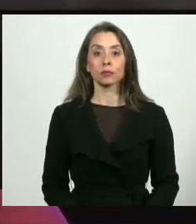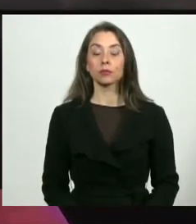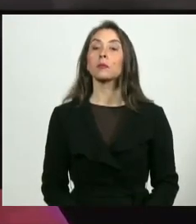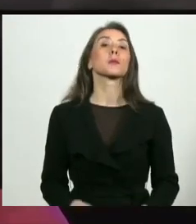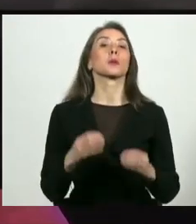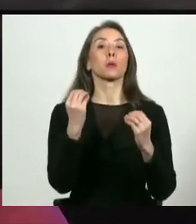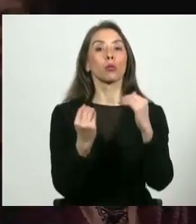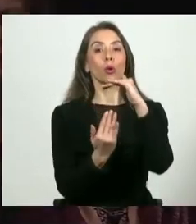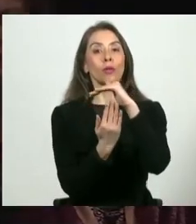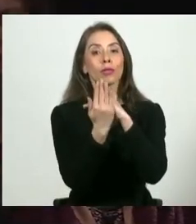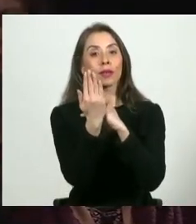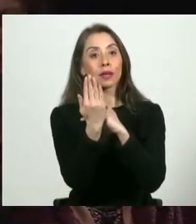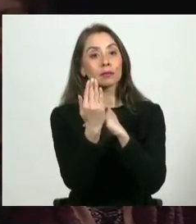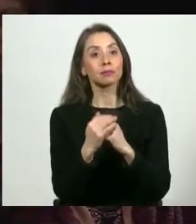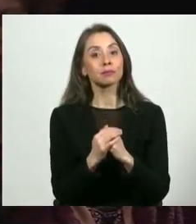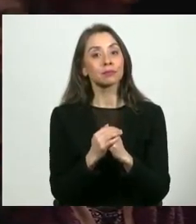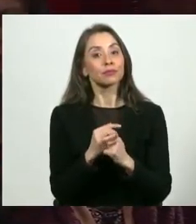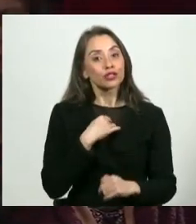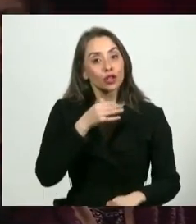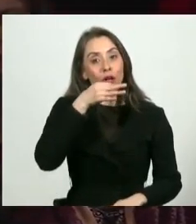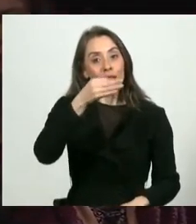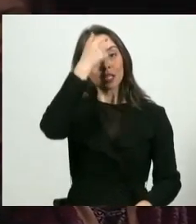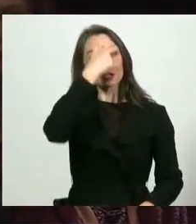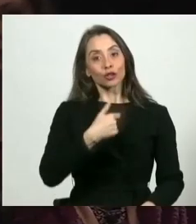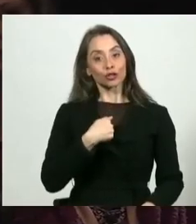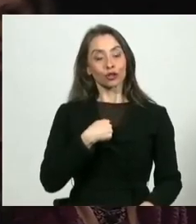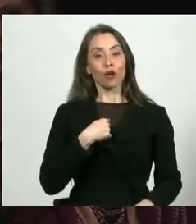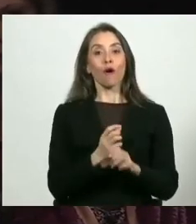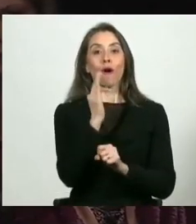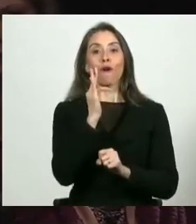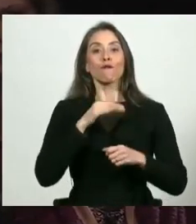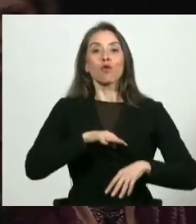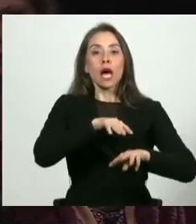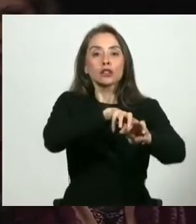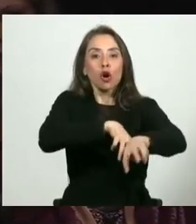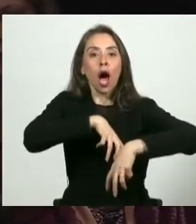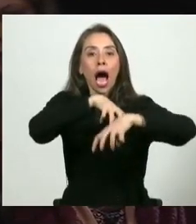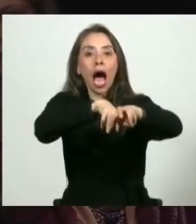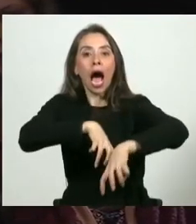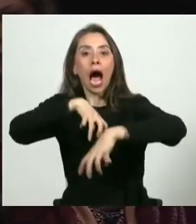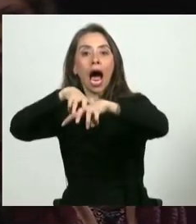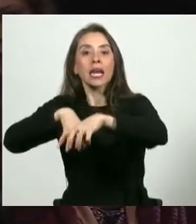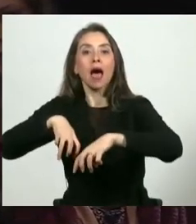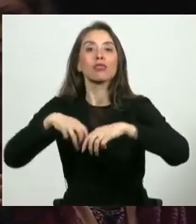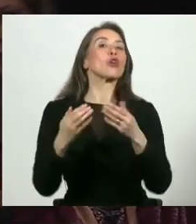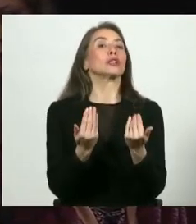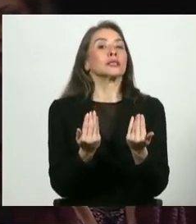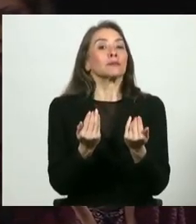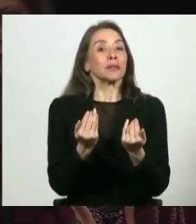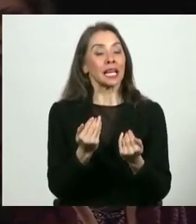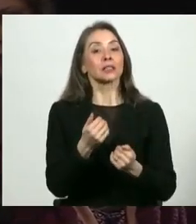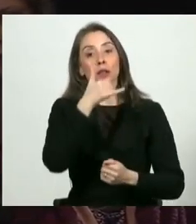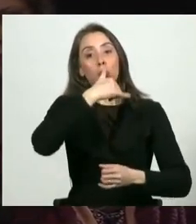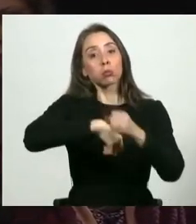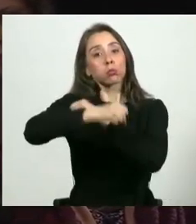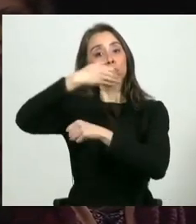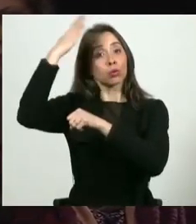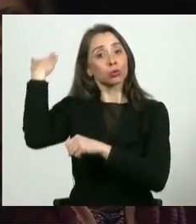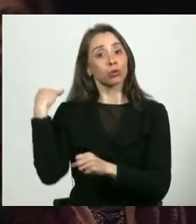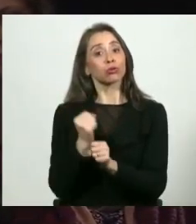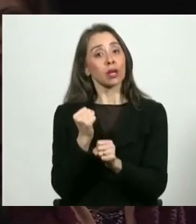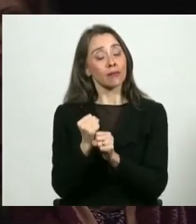Muy buenos días. Como les decía, soy de la Fundación Arando Esperanza, que estamos trabajando hace muchos años en el tema de la